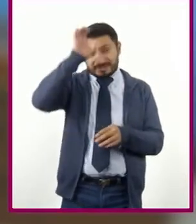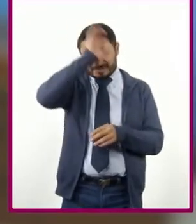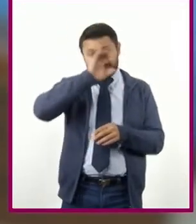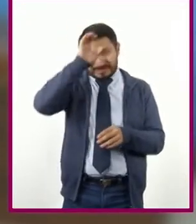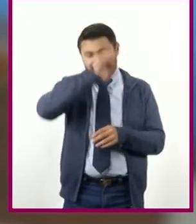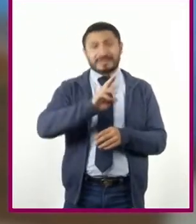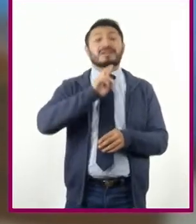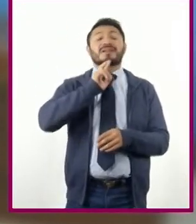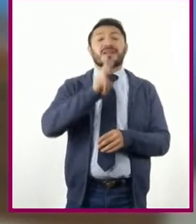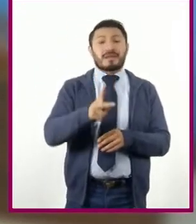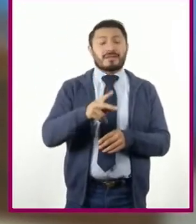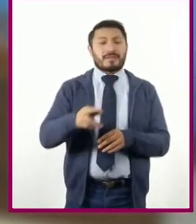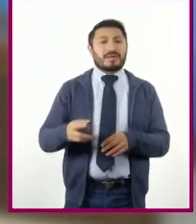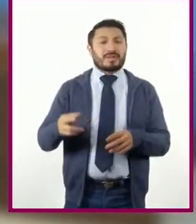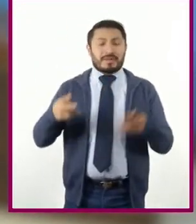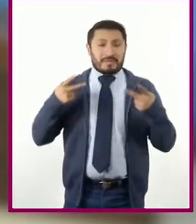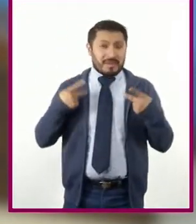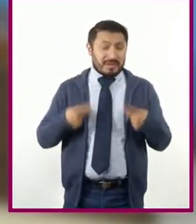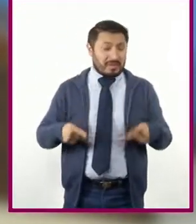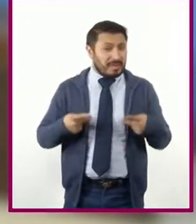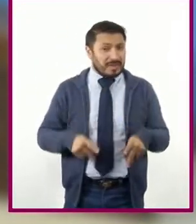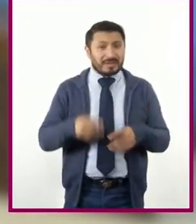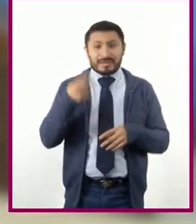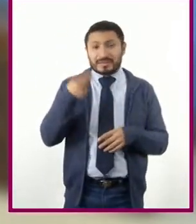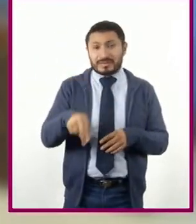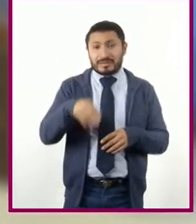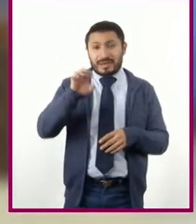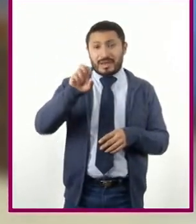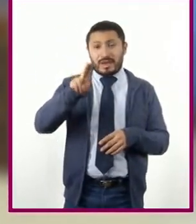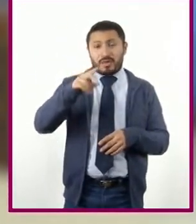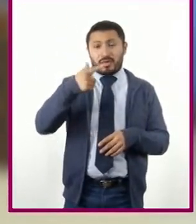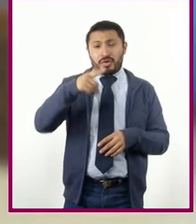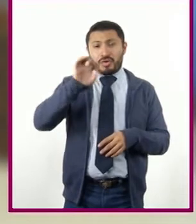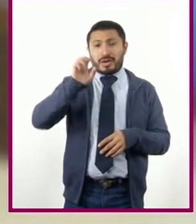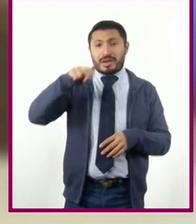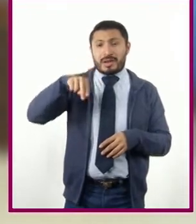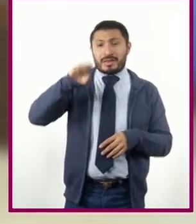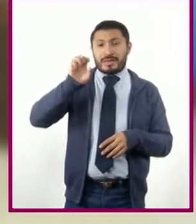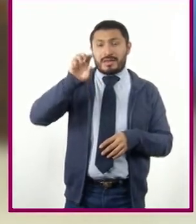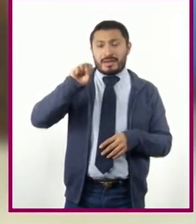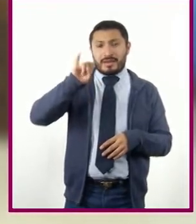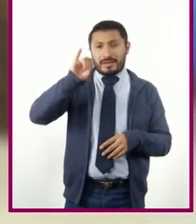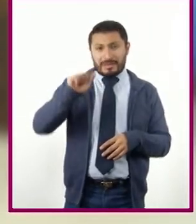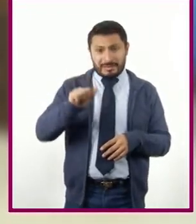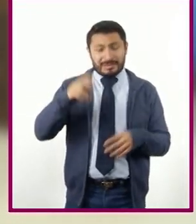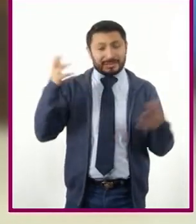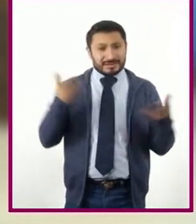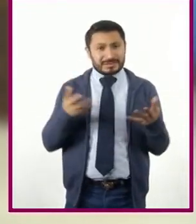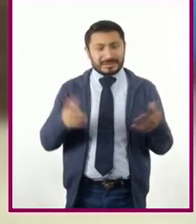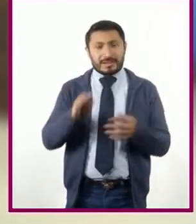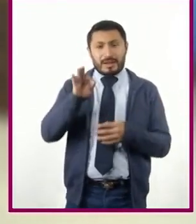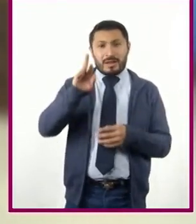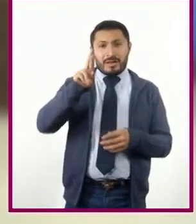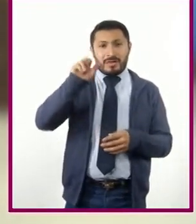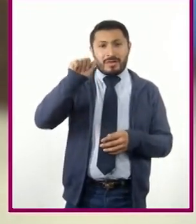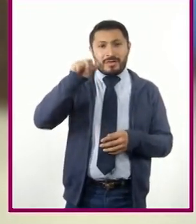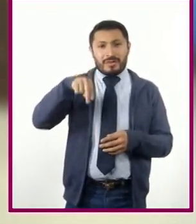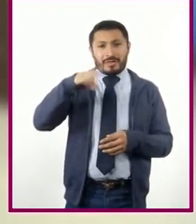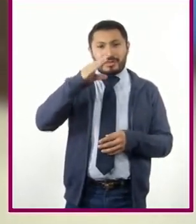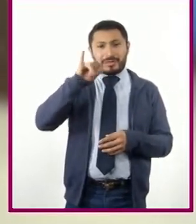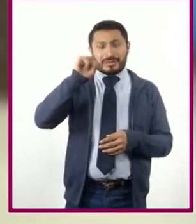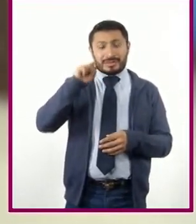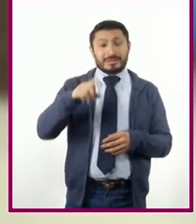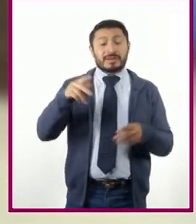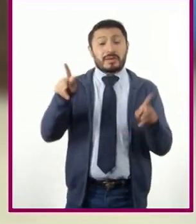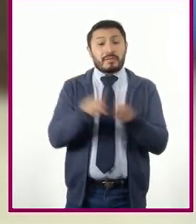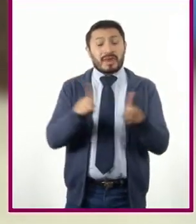del mejoramiento racial, llamada eugenesia. Creada por Francis Galton, primo de Darwin,